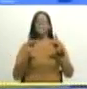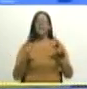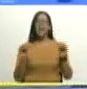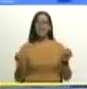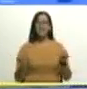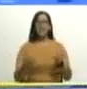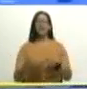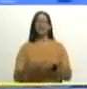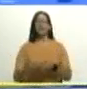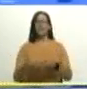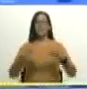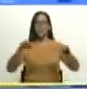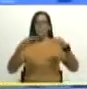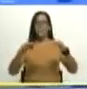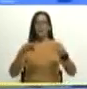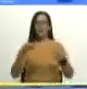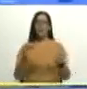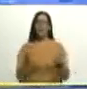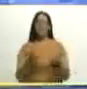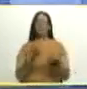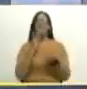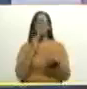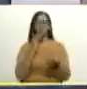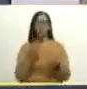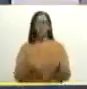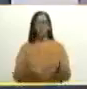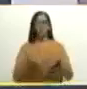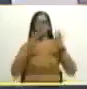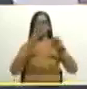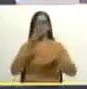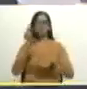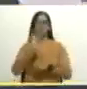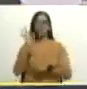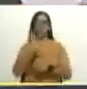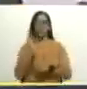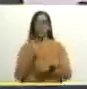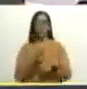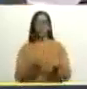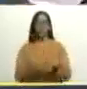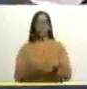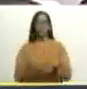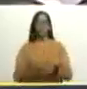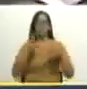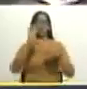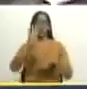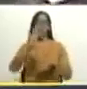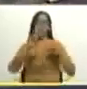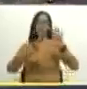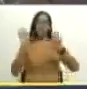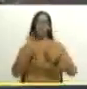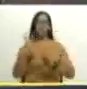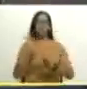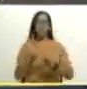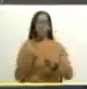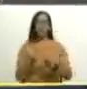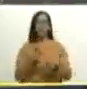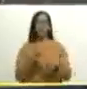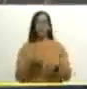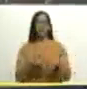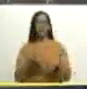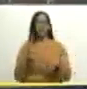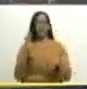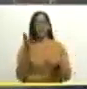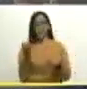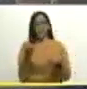papel, cartón y vidrio, 5%. Conductores cables de cobre, 57%. El sector farmacéutico